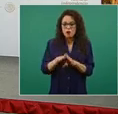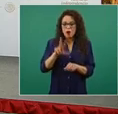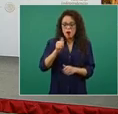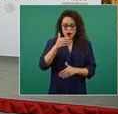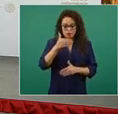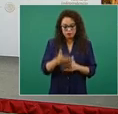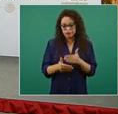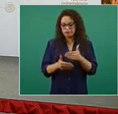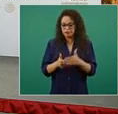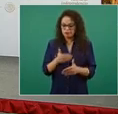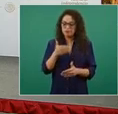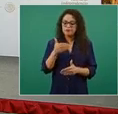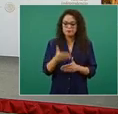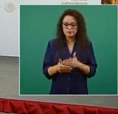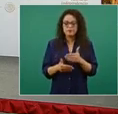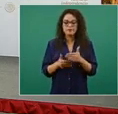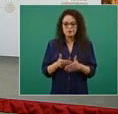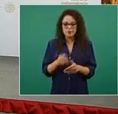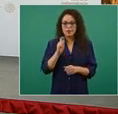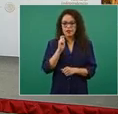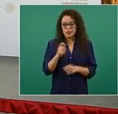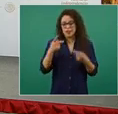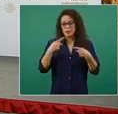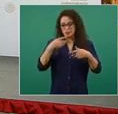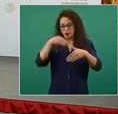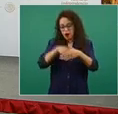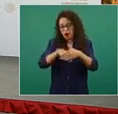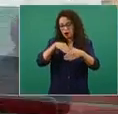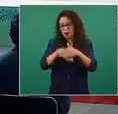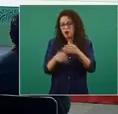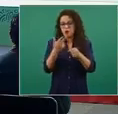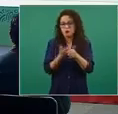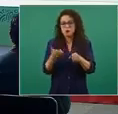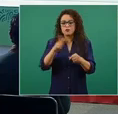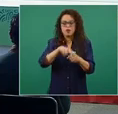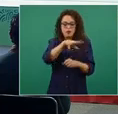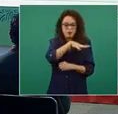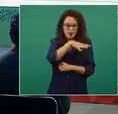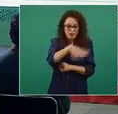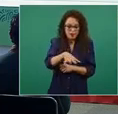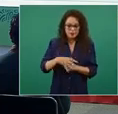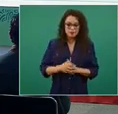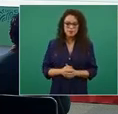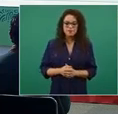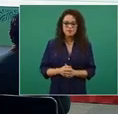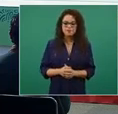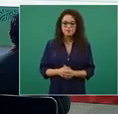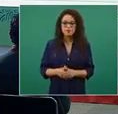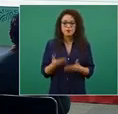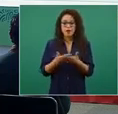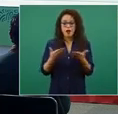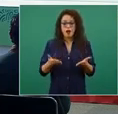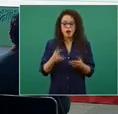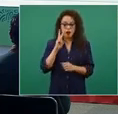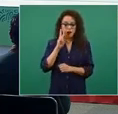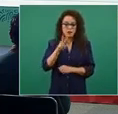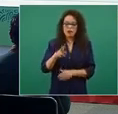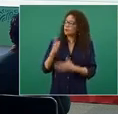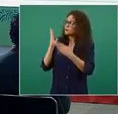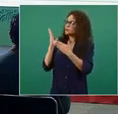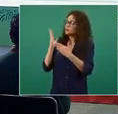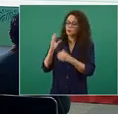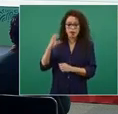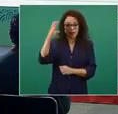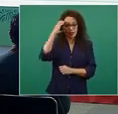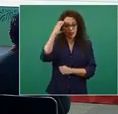el tema de cama de hospitalización general. Aún así, si me dan la siguiente, tenemos lo que son las camas con ventilador.